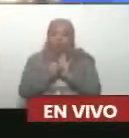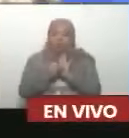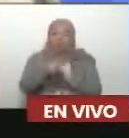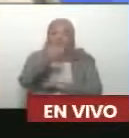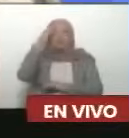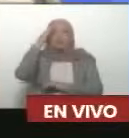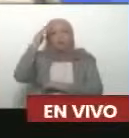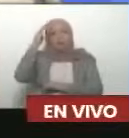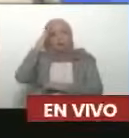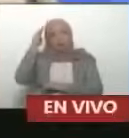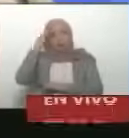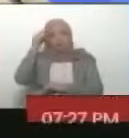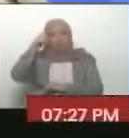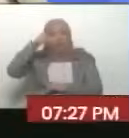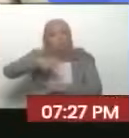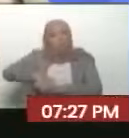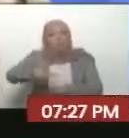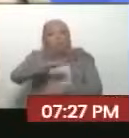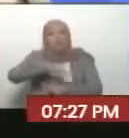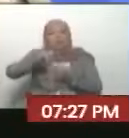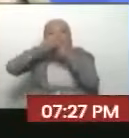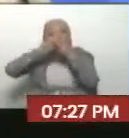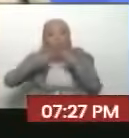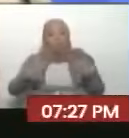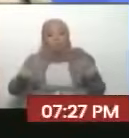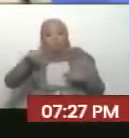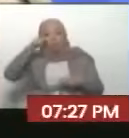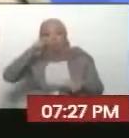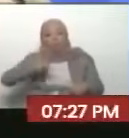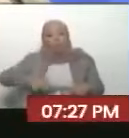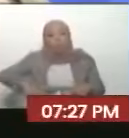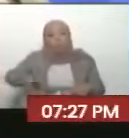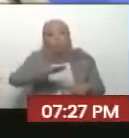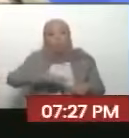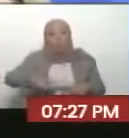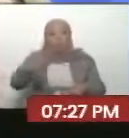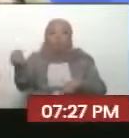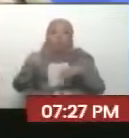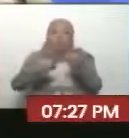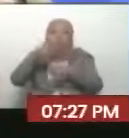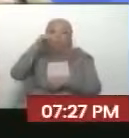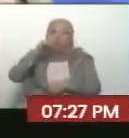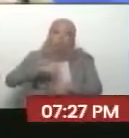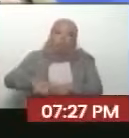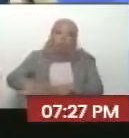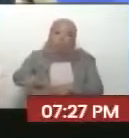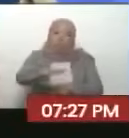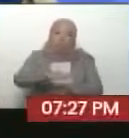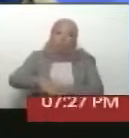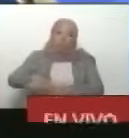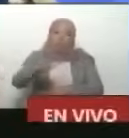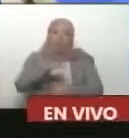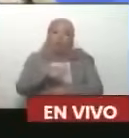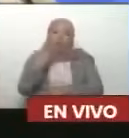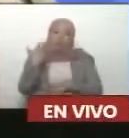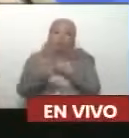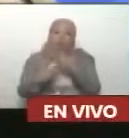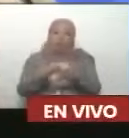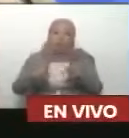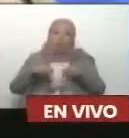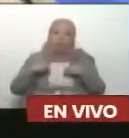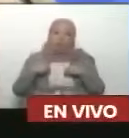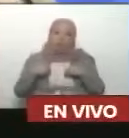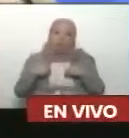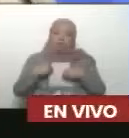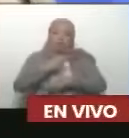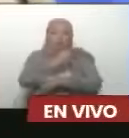sabe que esto es un pueblo comprometido, un pueblo que va más allá, un pueblo que se dignifica